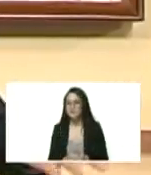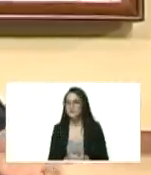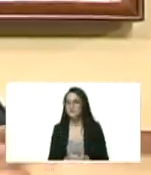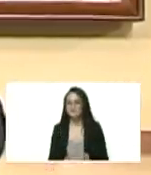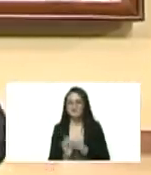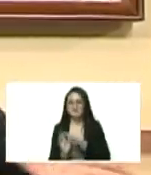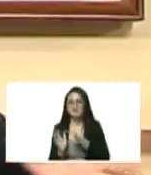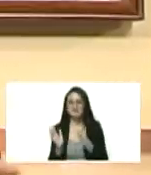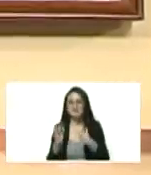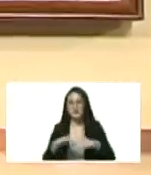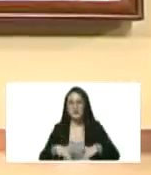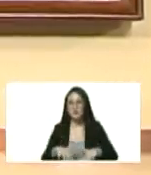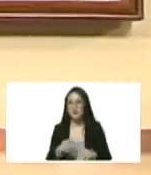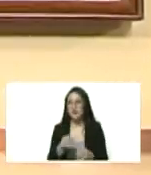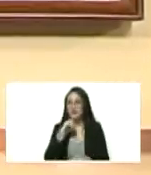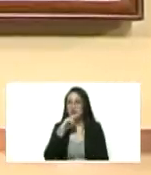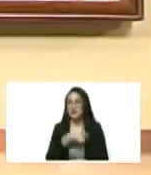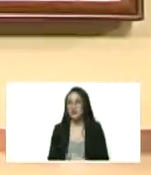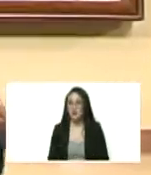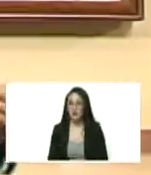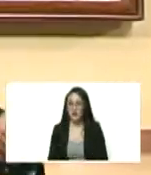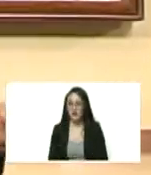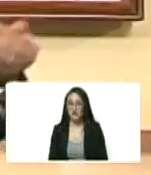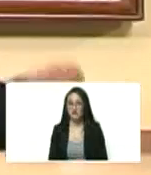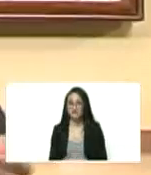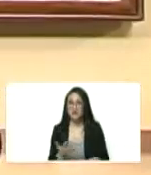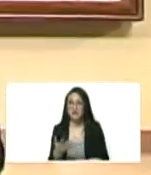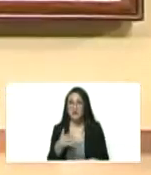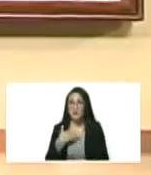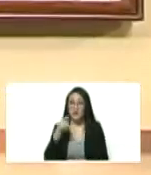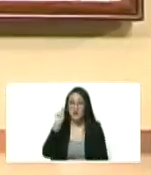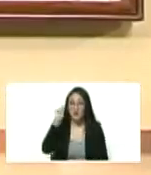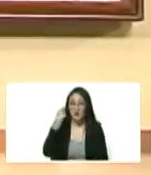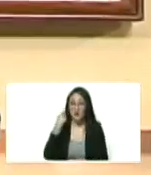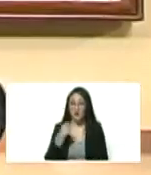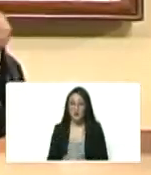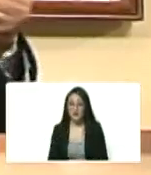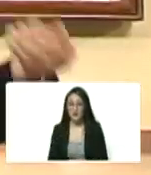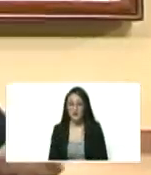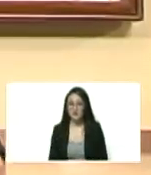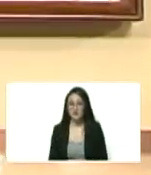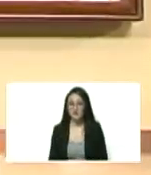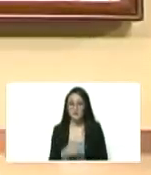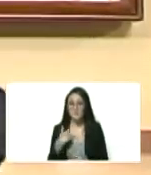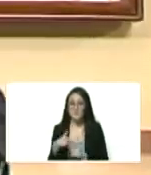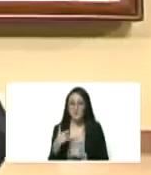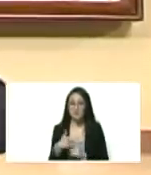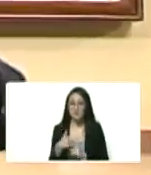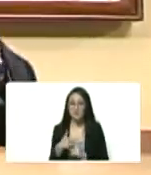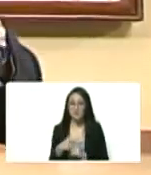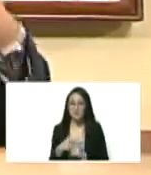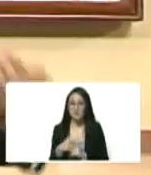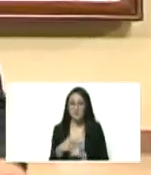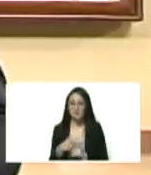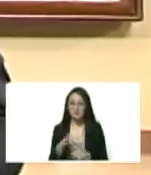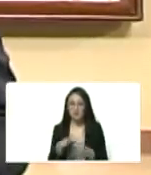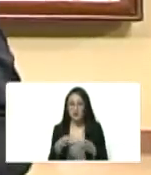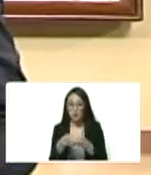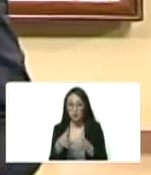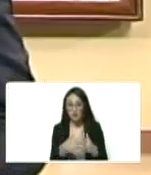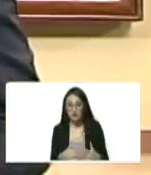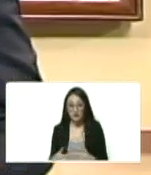declinando su paso por la historia? ¿Qué podrá recordarse en positivo del imperio